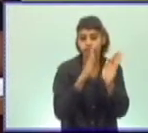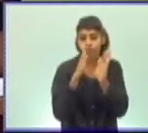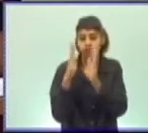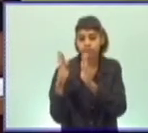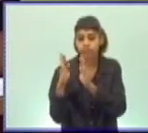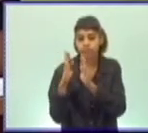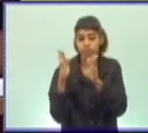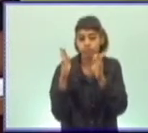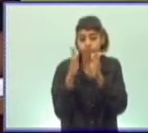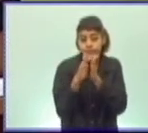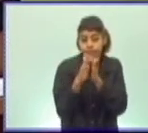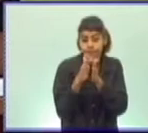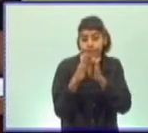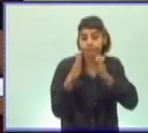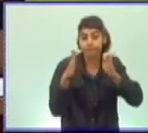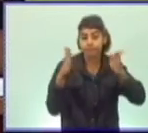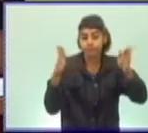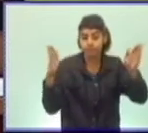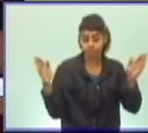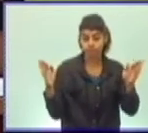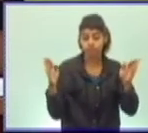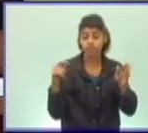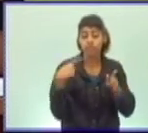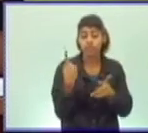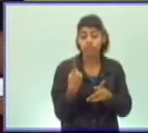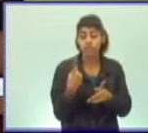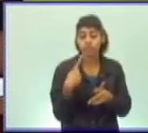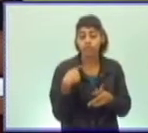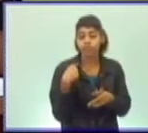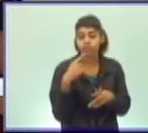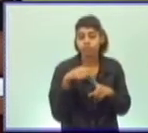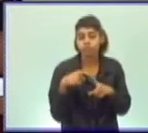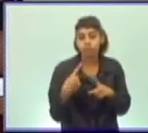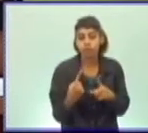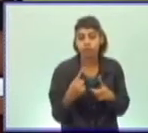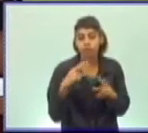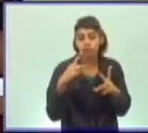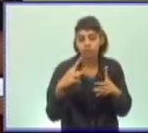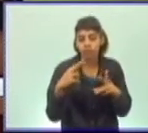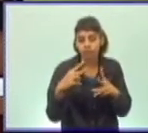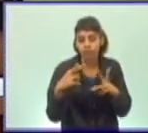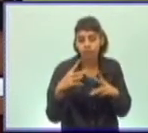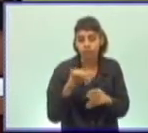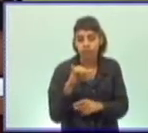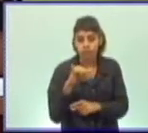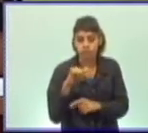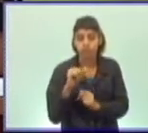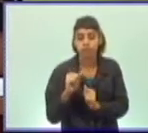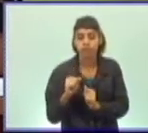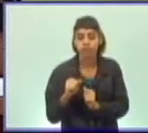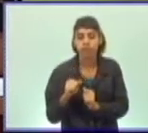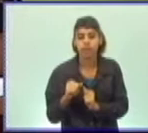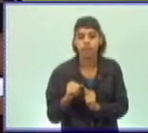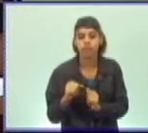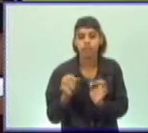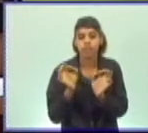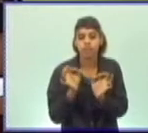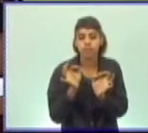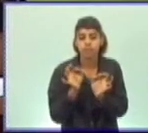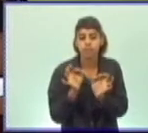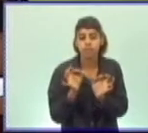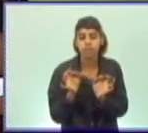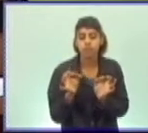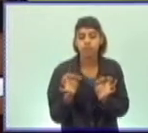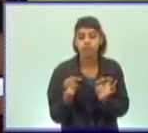orden creciente de sus números atómicos y que la causa de la periodicidad en las propiedades que hemos analizado está